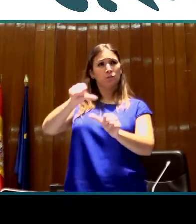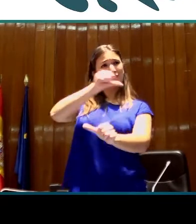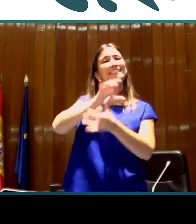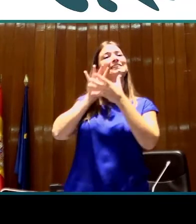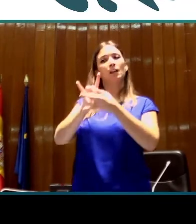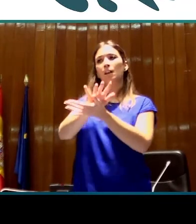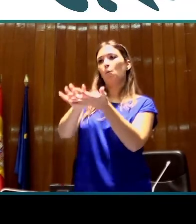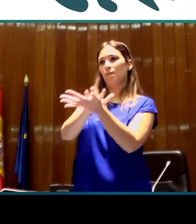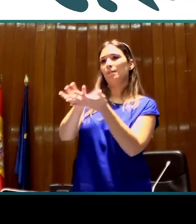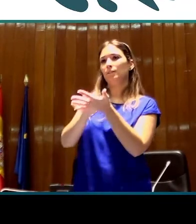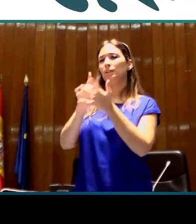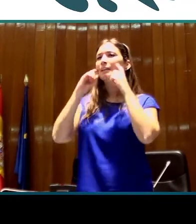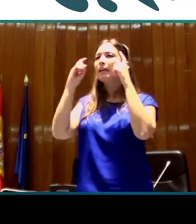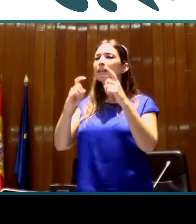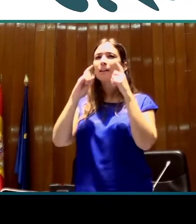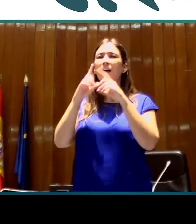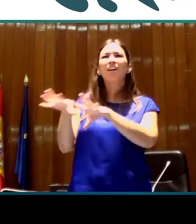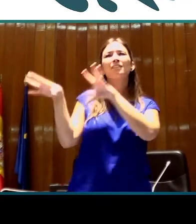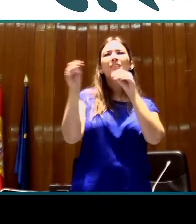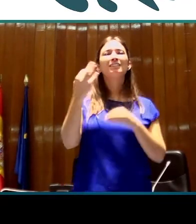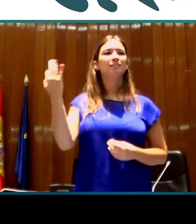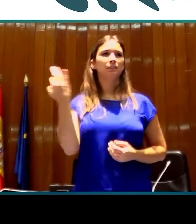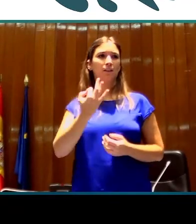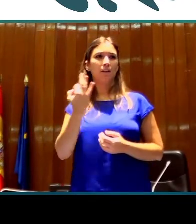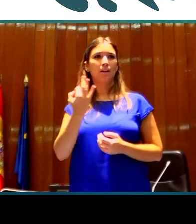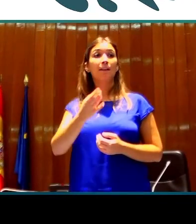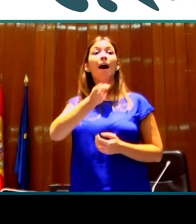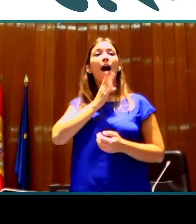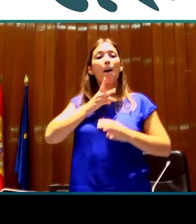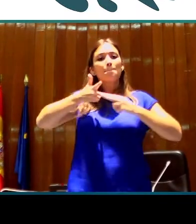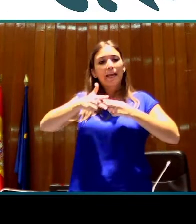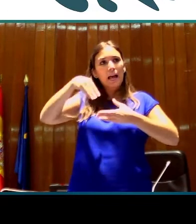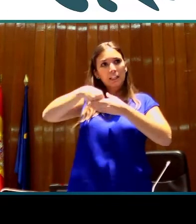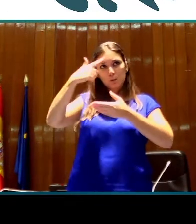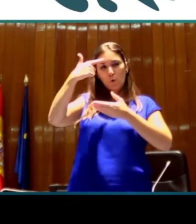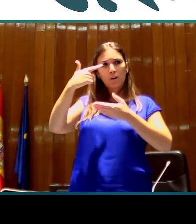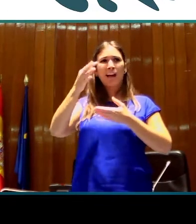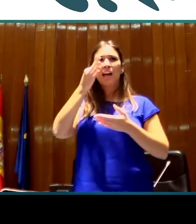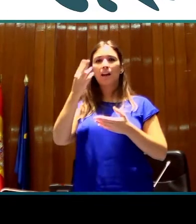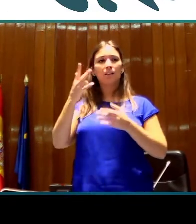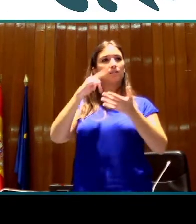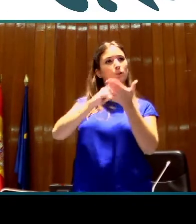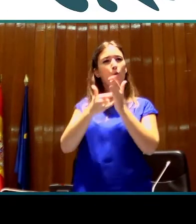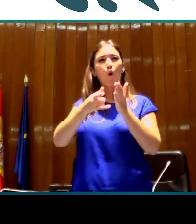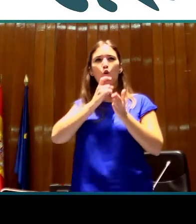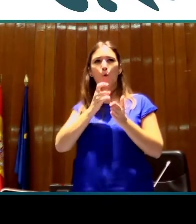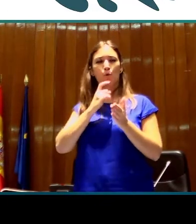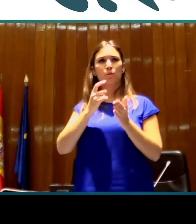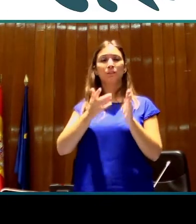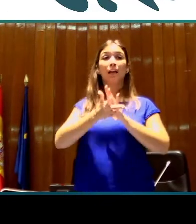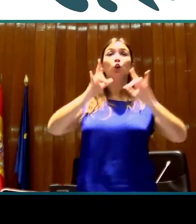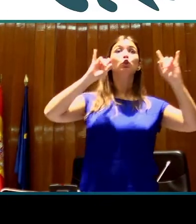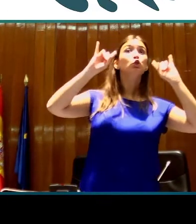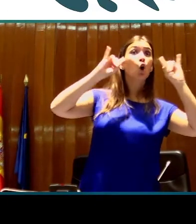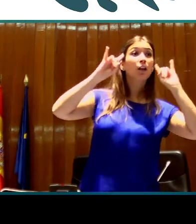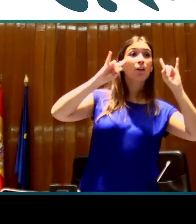de signos, intentando entender en qué medida esos mecanismos son los mismos que sustentan el viaje desde el